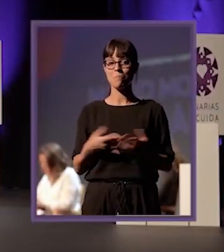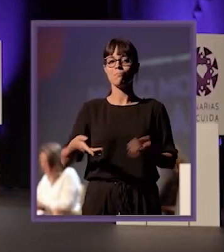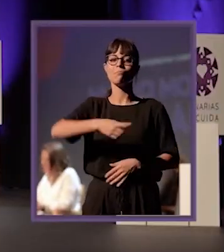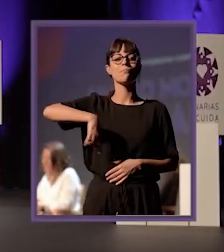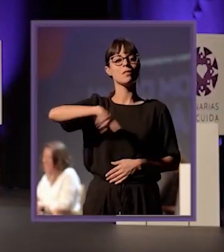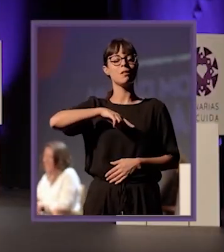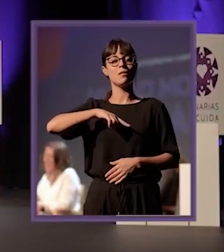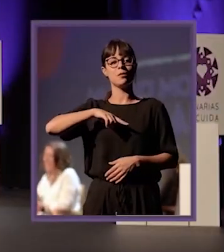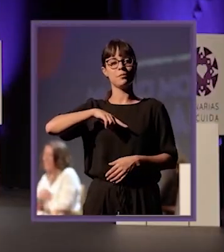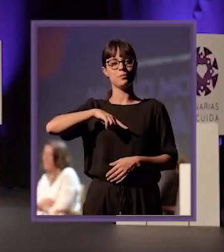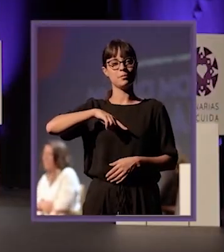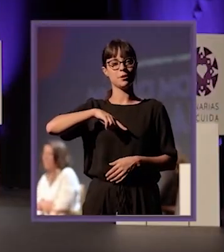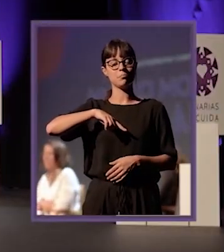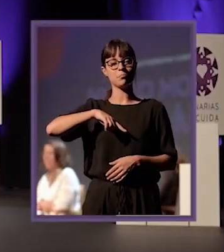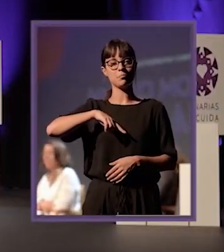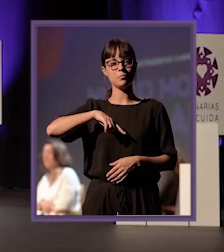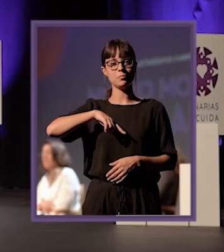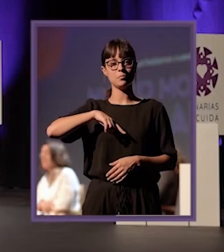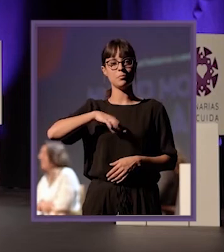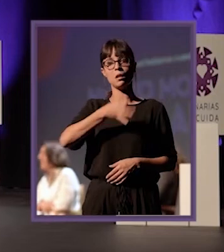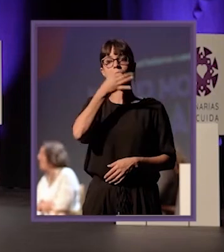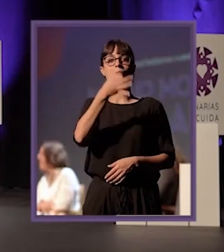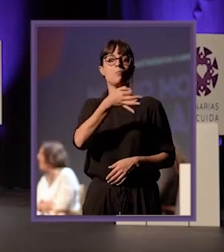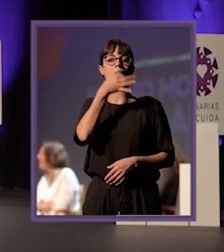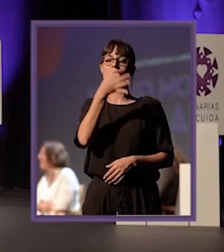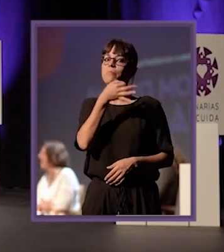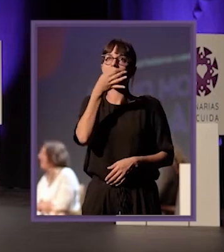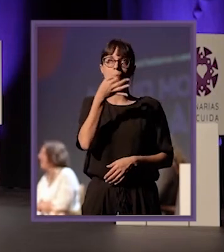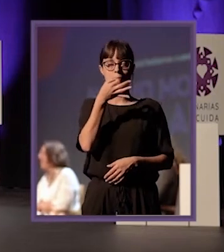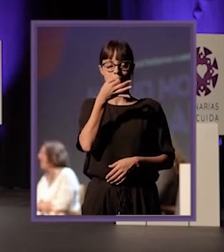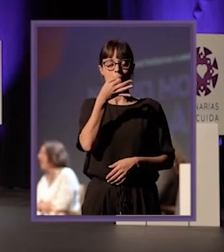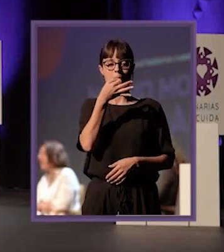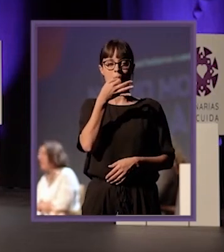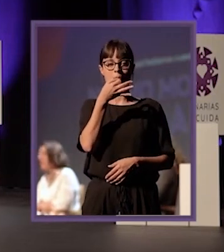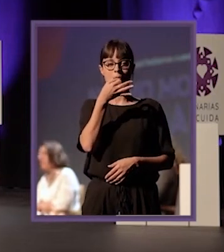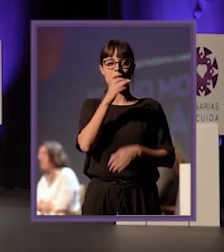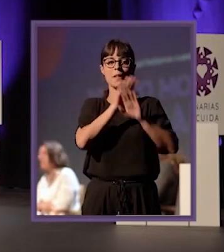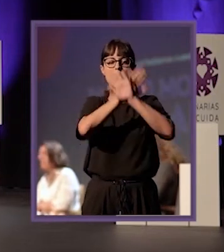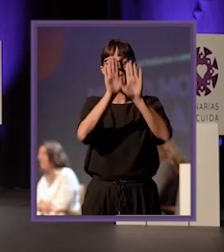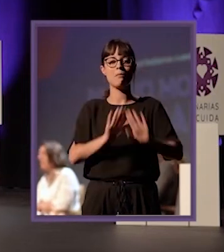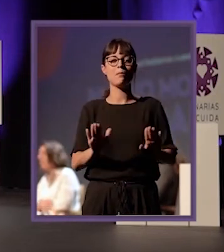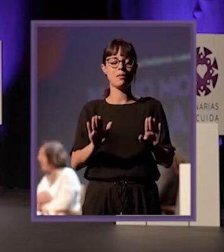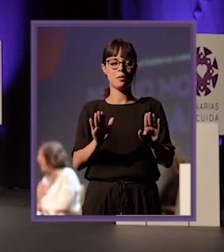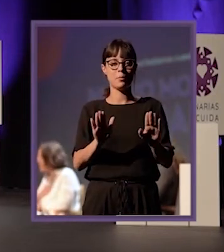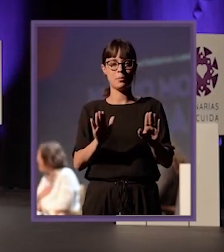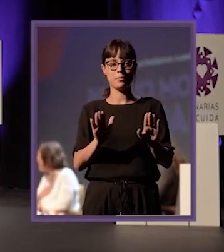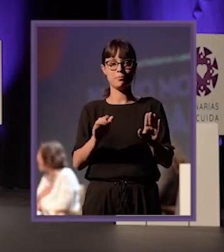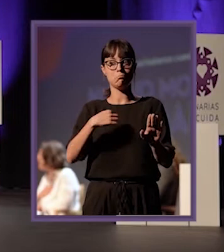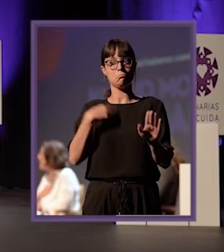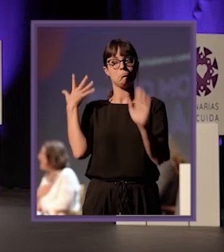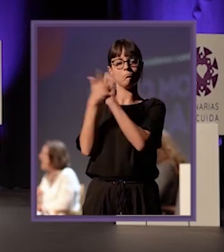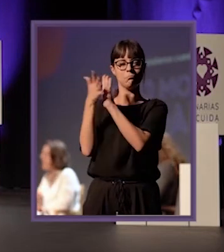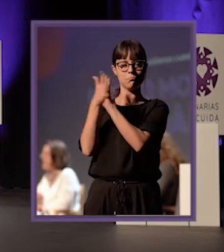el tiempo que relatemos, yo me encantaría terminar diciendo que lo que aquí les hemos transmitido, o lo que yo les he